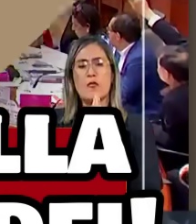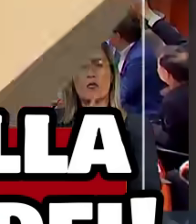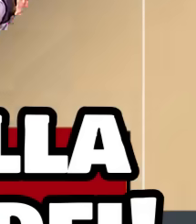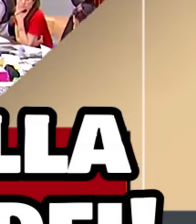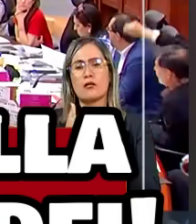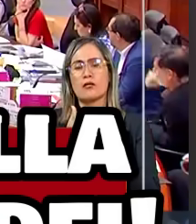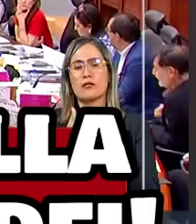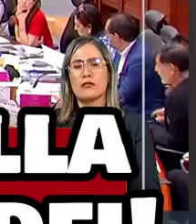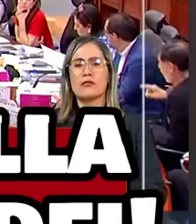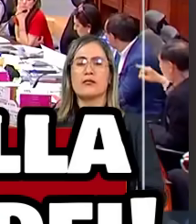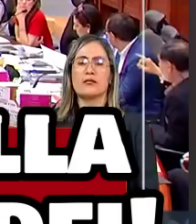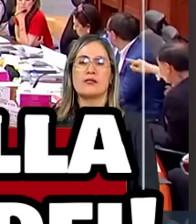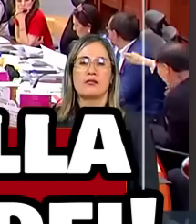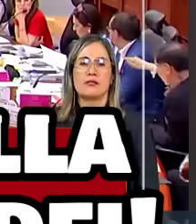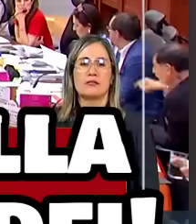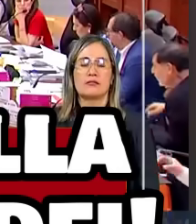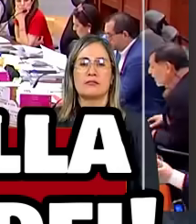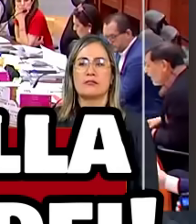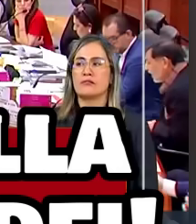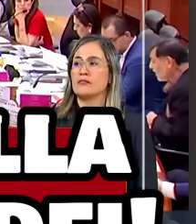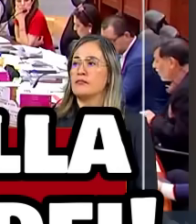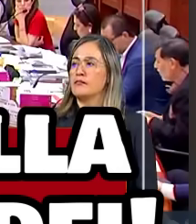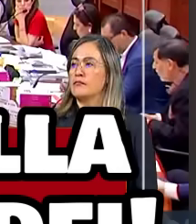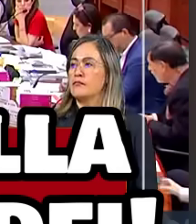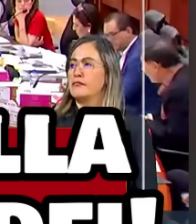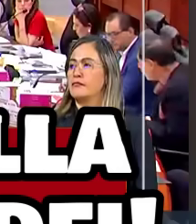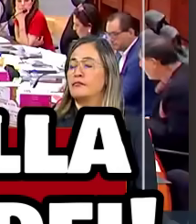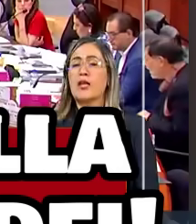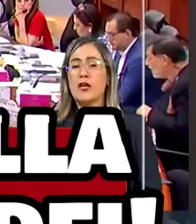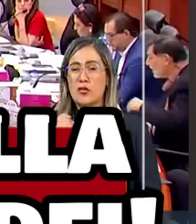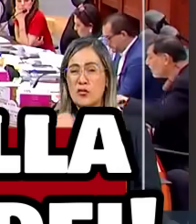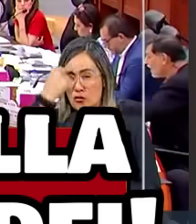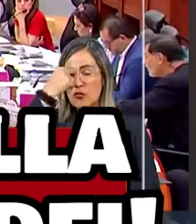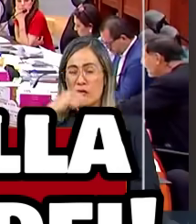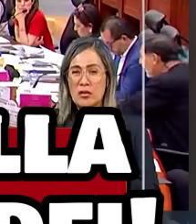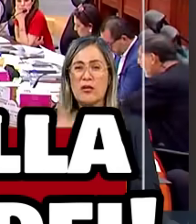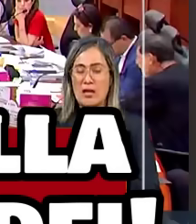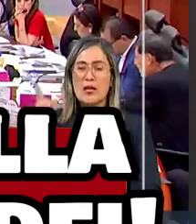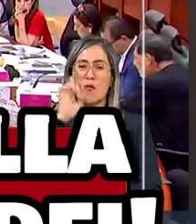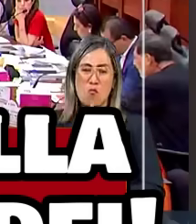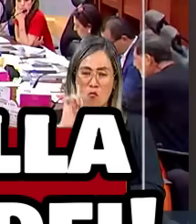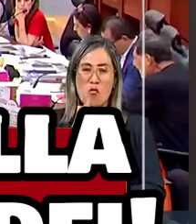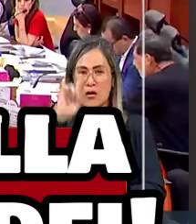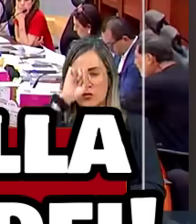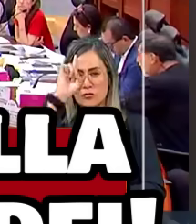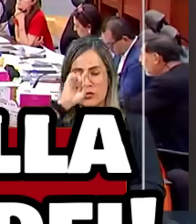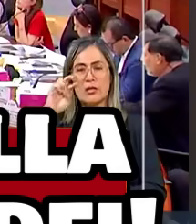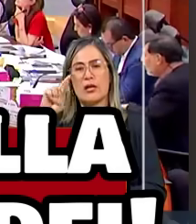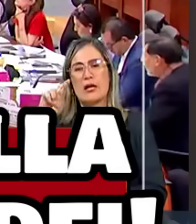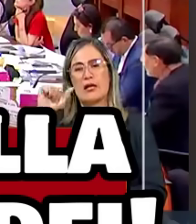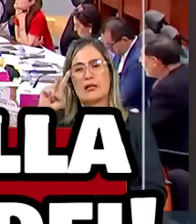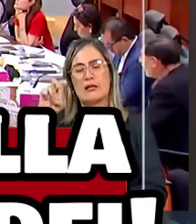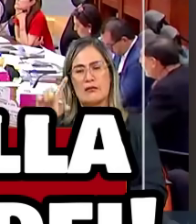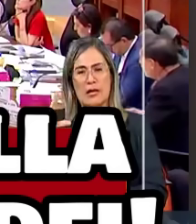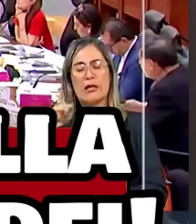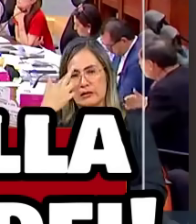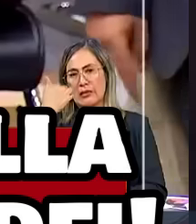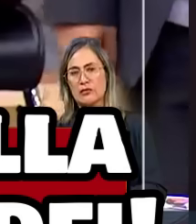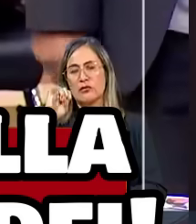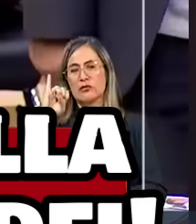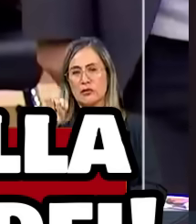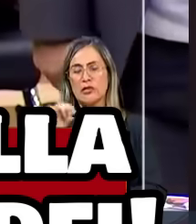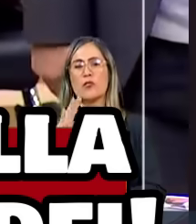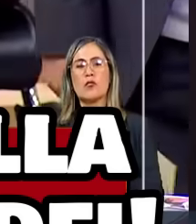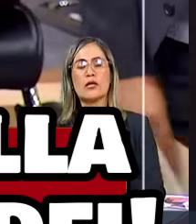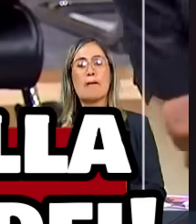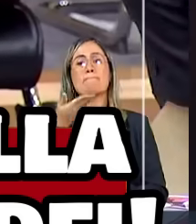sometemos a... Sobre este punto, no, yo creo que tiene razón la consejera Ravel, porque